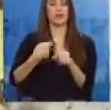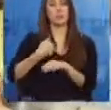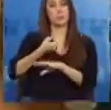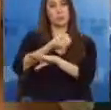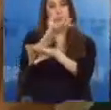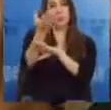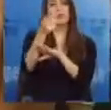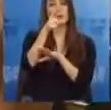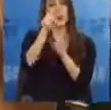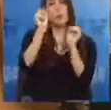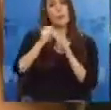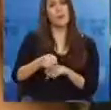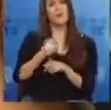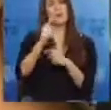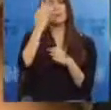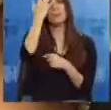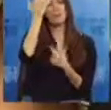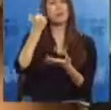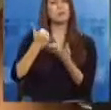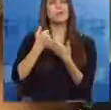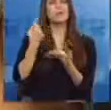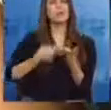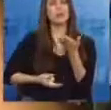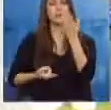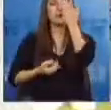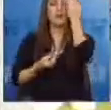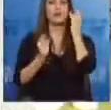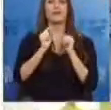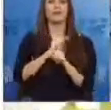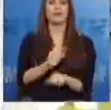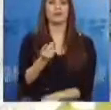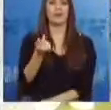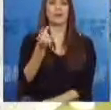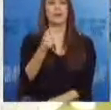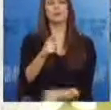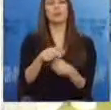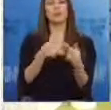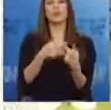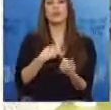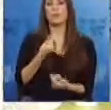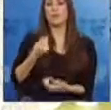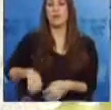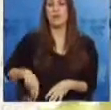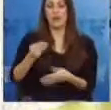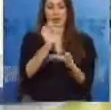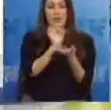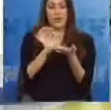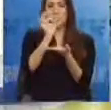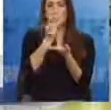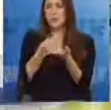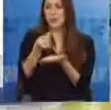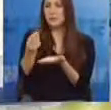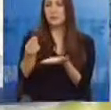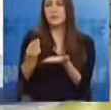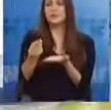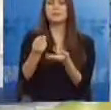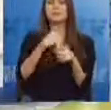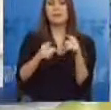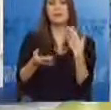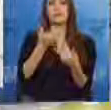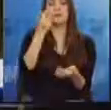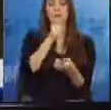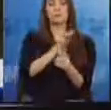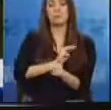su implementación por diferentes beneficios. La rapidez, a veces no hay monedas para dar los vueltos. Entonces ahí me evito porque llega el